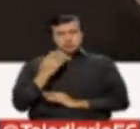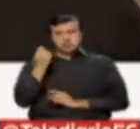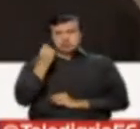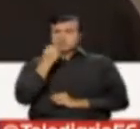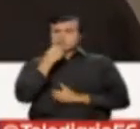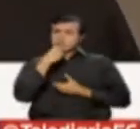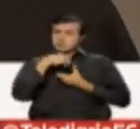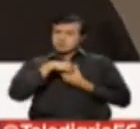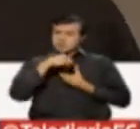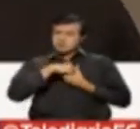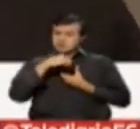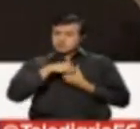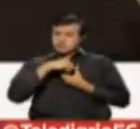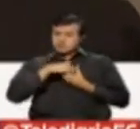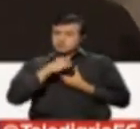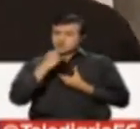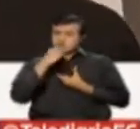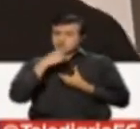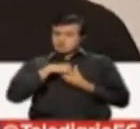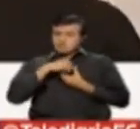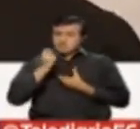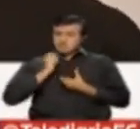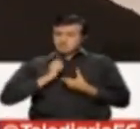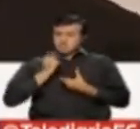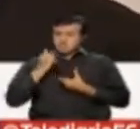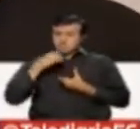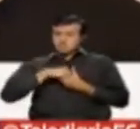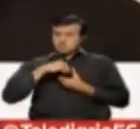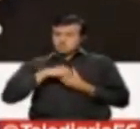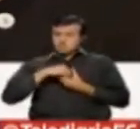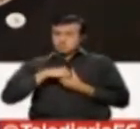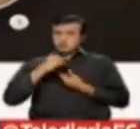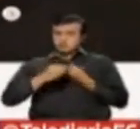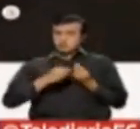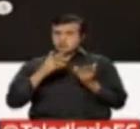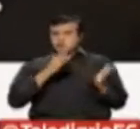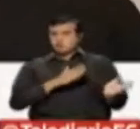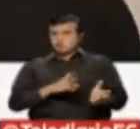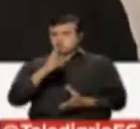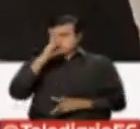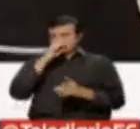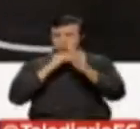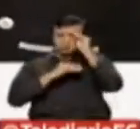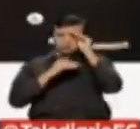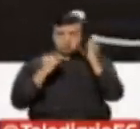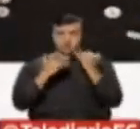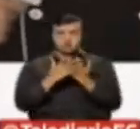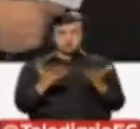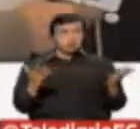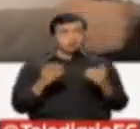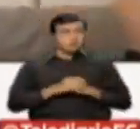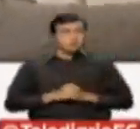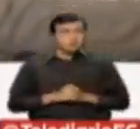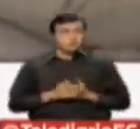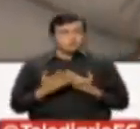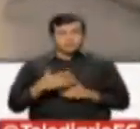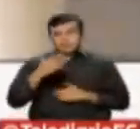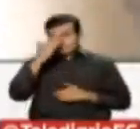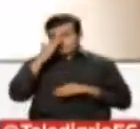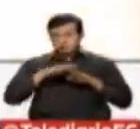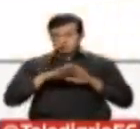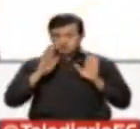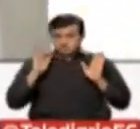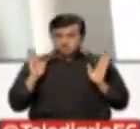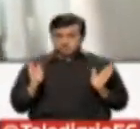más siendo y que no más aprendido que no más sabes hacer hoy los montajes